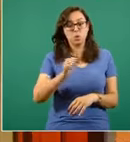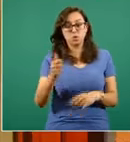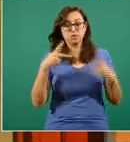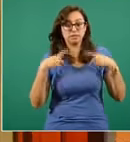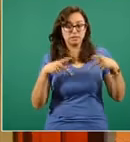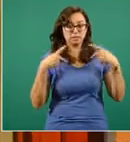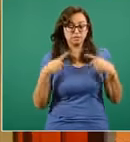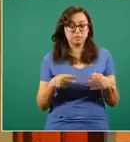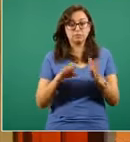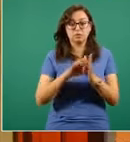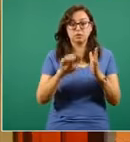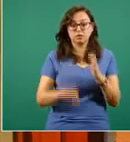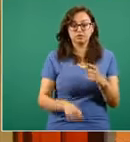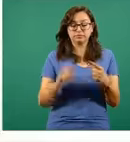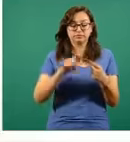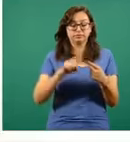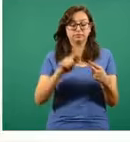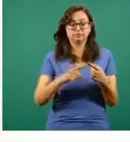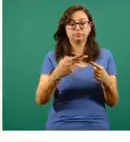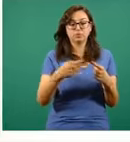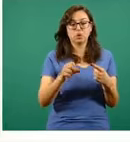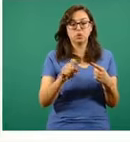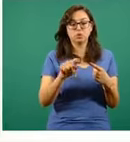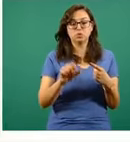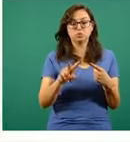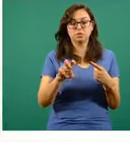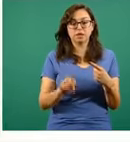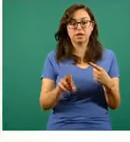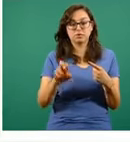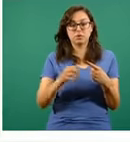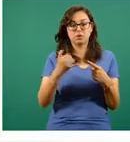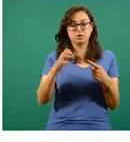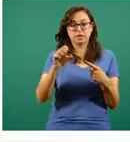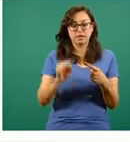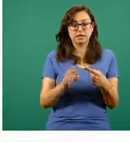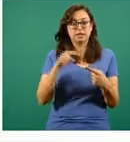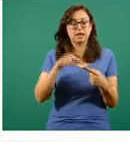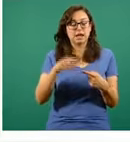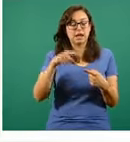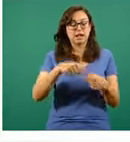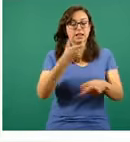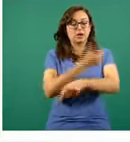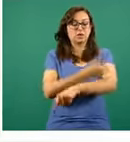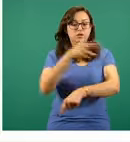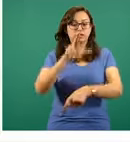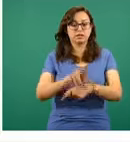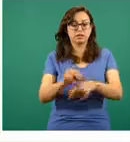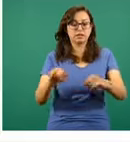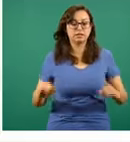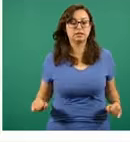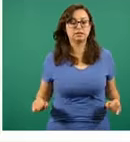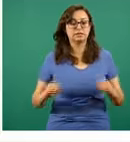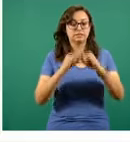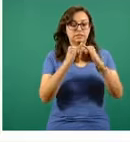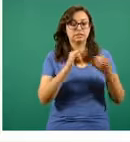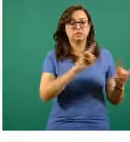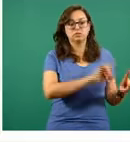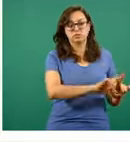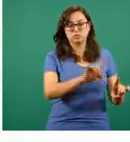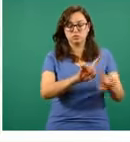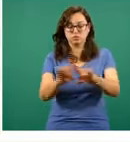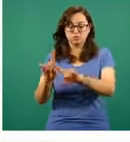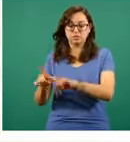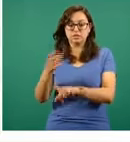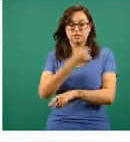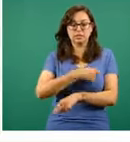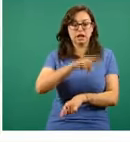doctor Gustavo Reyes Terán, quien es el titular de la Comisión Coordinadora de los Institutos Nacionales de Salud y Hospitales